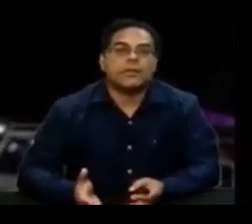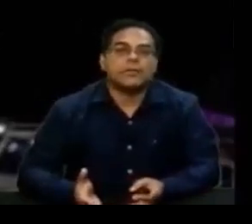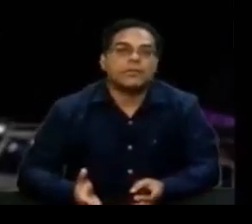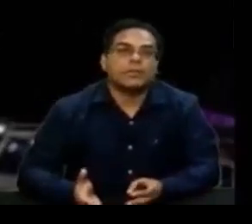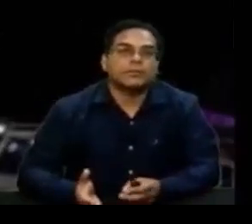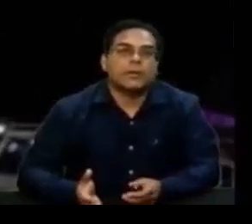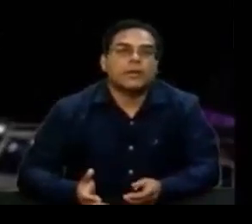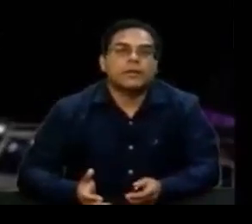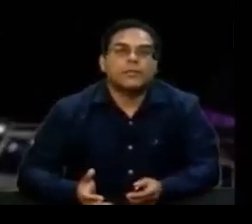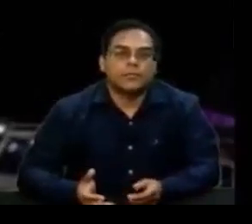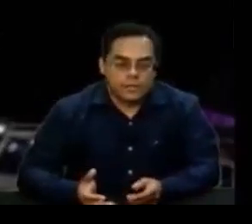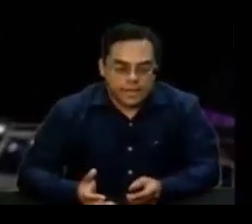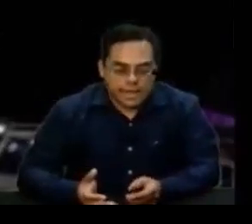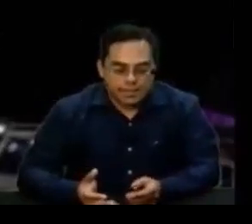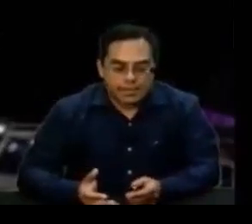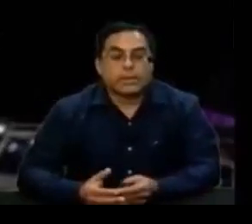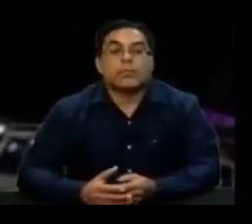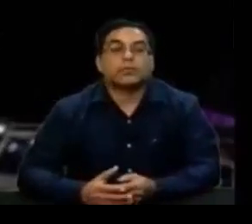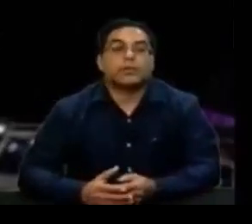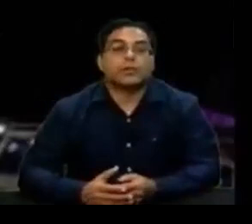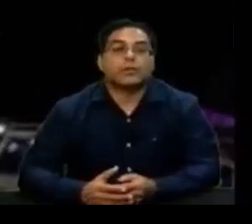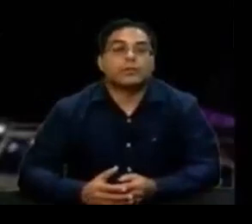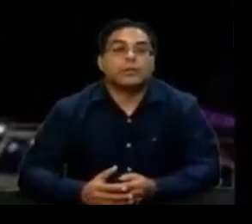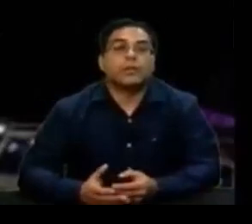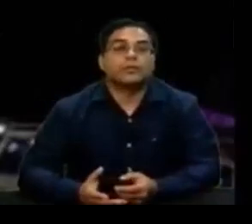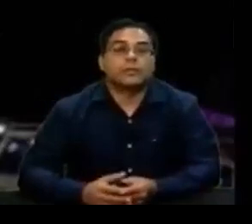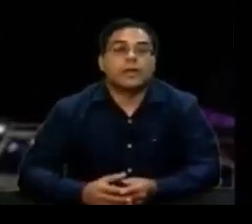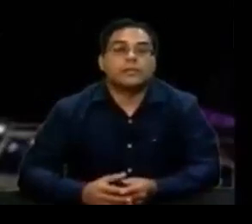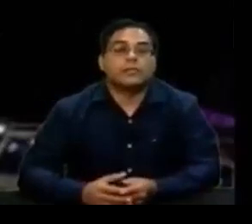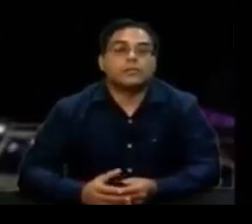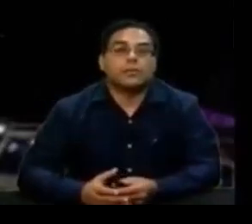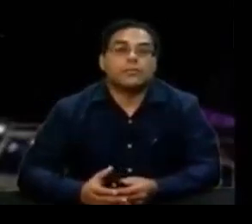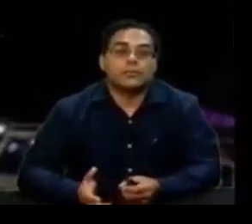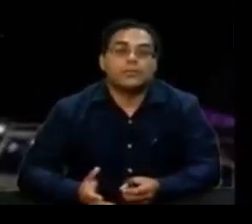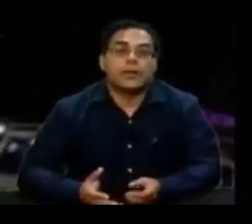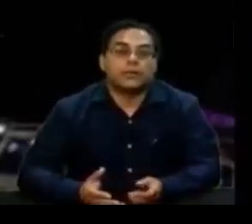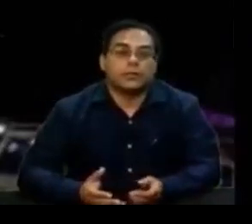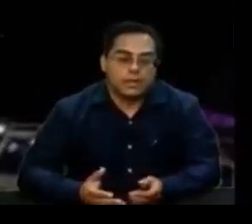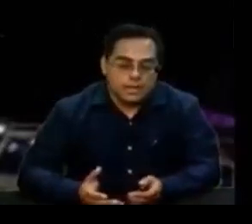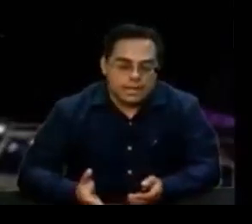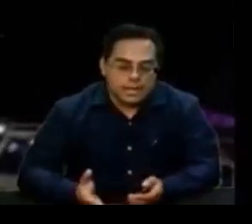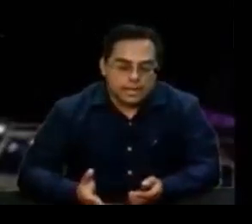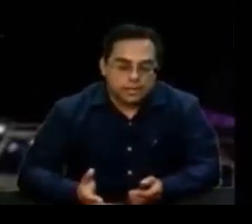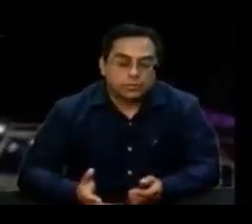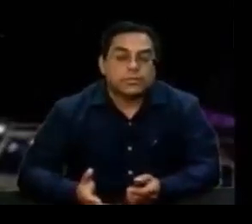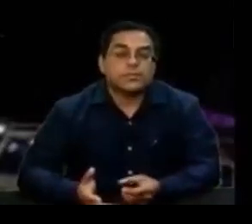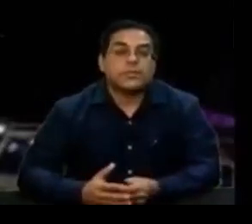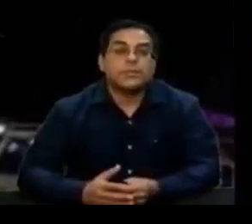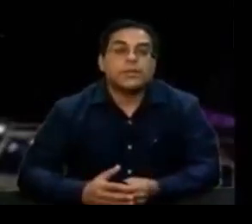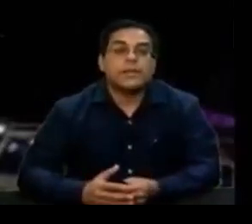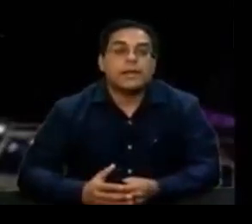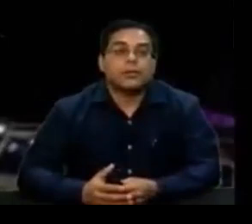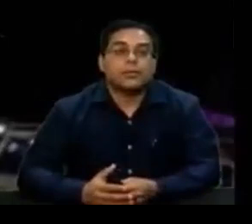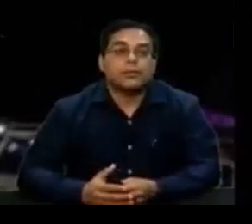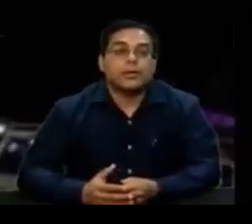lado derecho tenemos una mordida abierta posterior. ¿Qué nos indica esto? Una posible fractura. Como ustedes pueden ver,